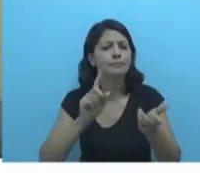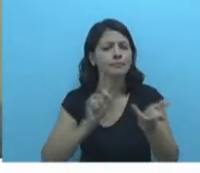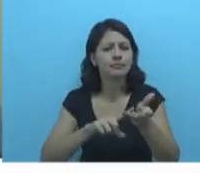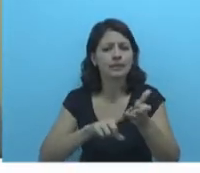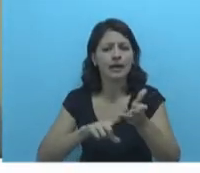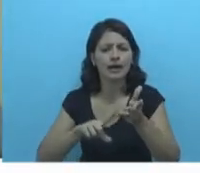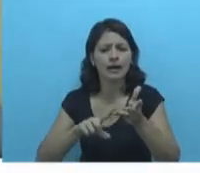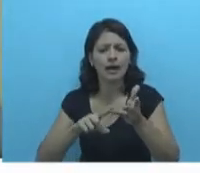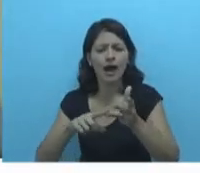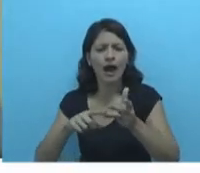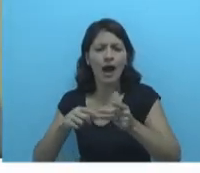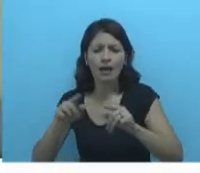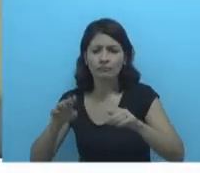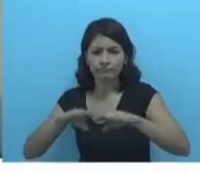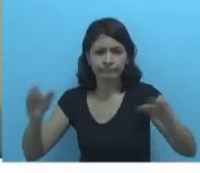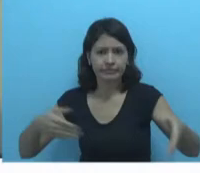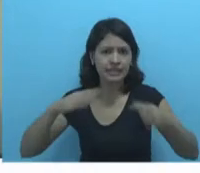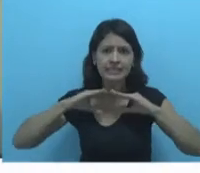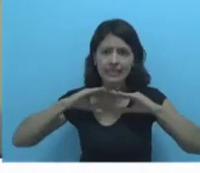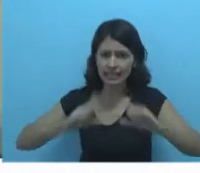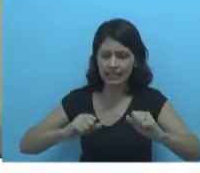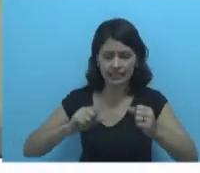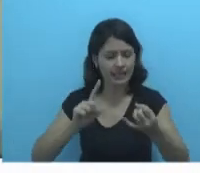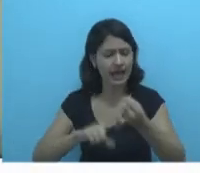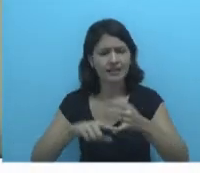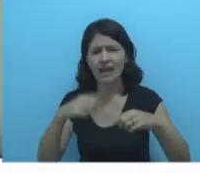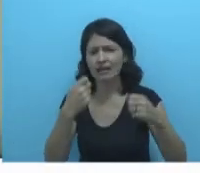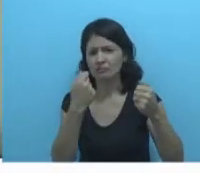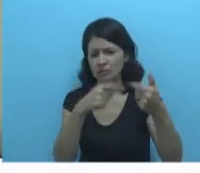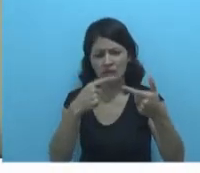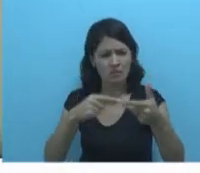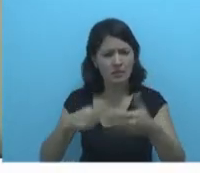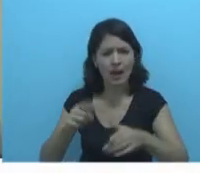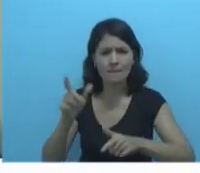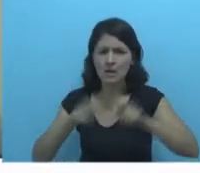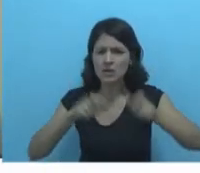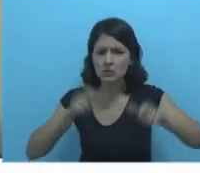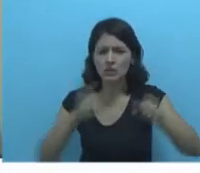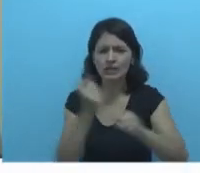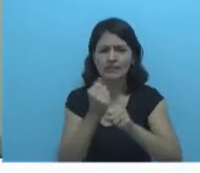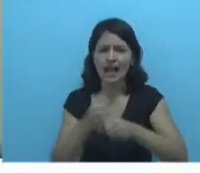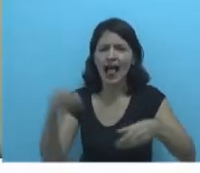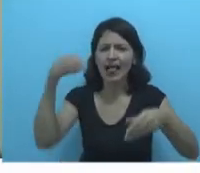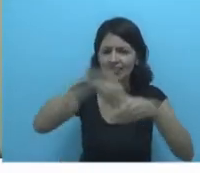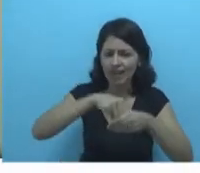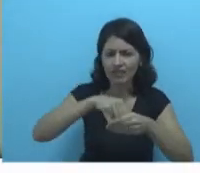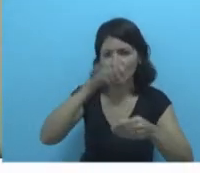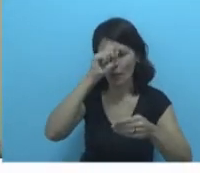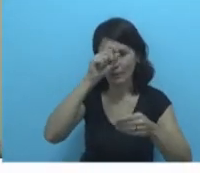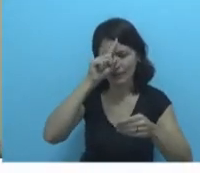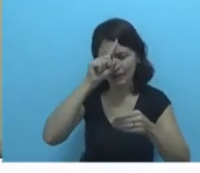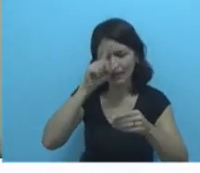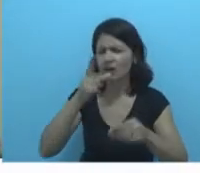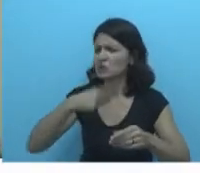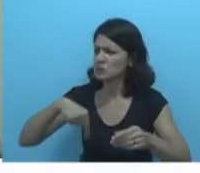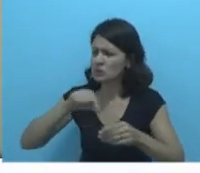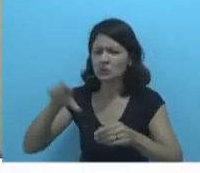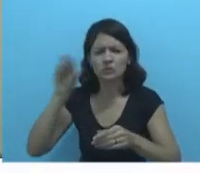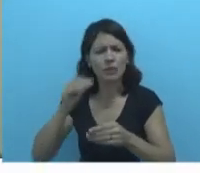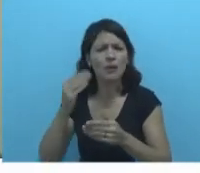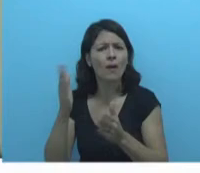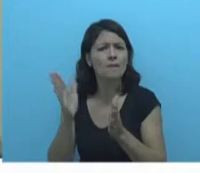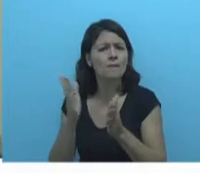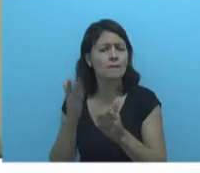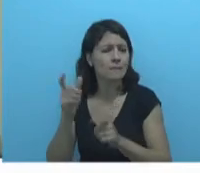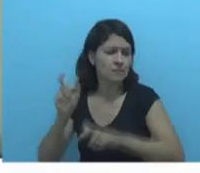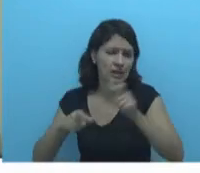la persona que está en la parte administrativa, porque también es puesto, y a todos aquellos que también hoy les sigue faltando vacunas. Hemos escuchado tantos sectores que piden